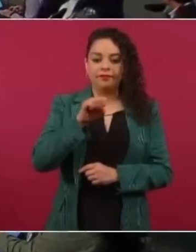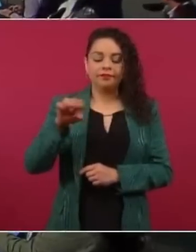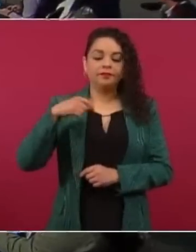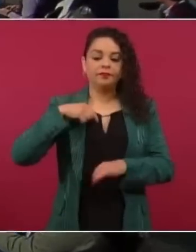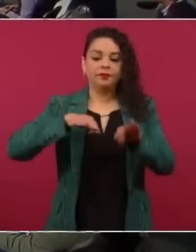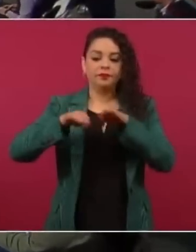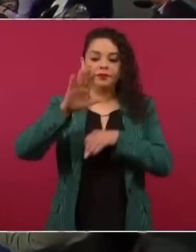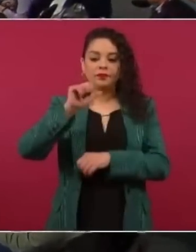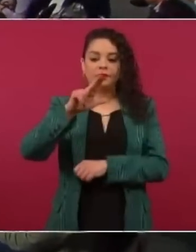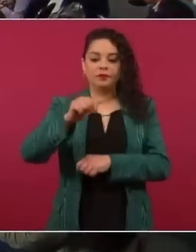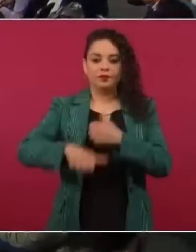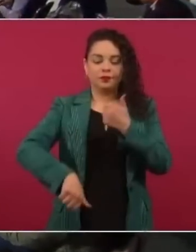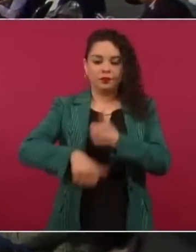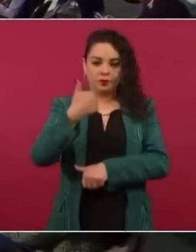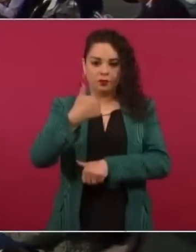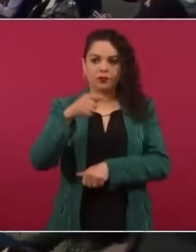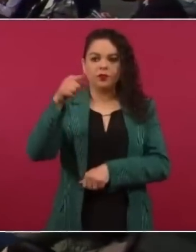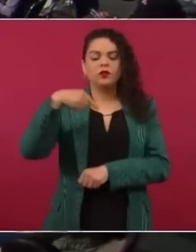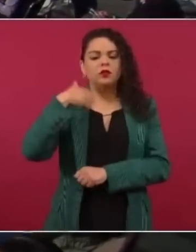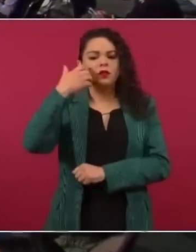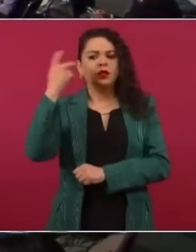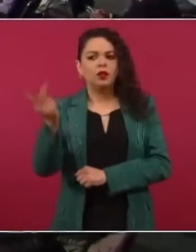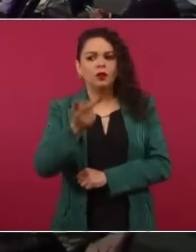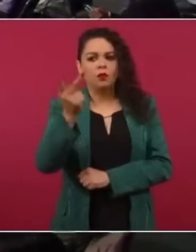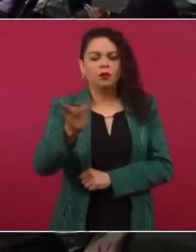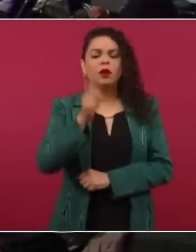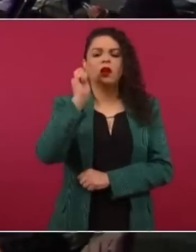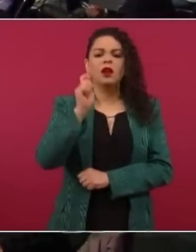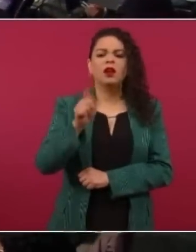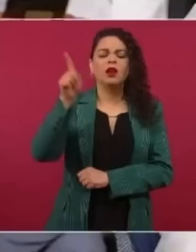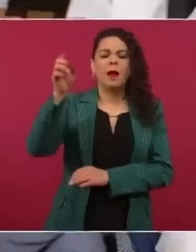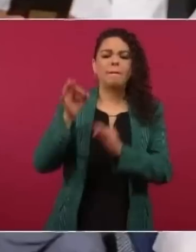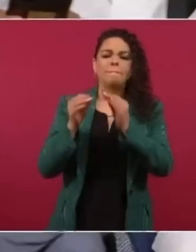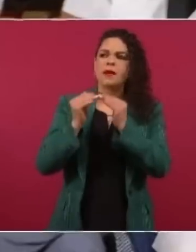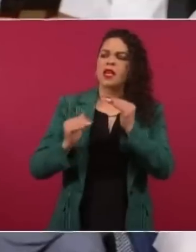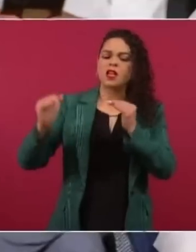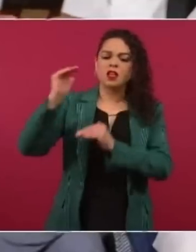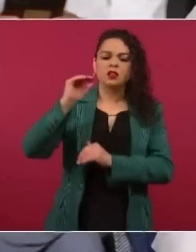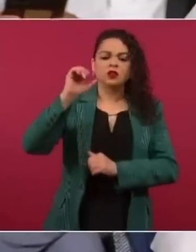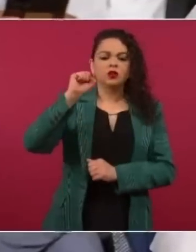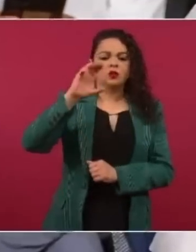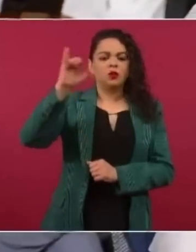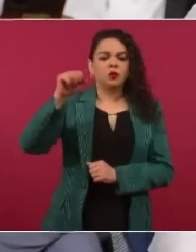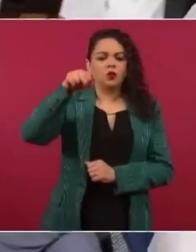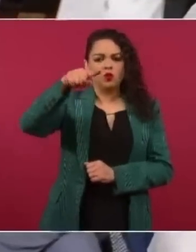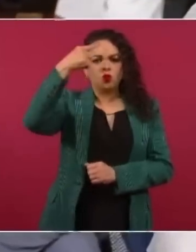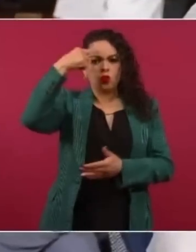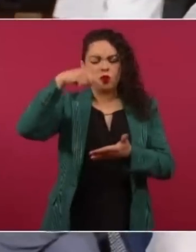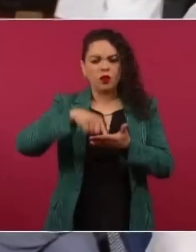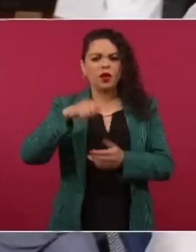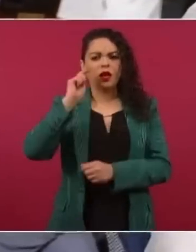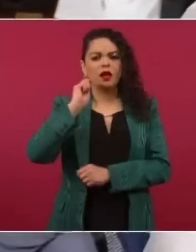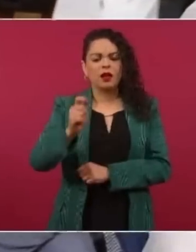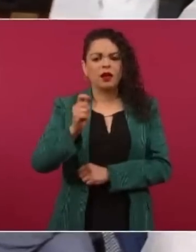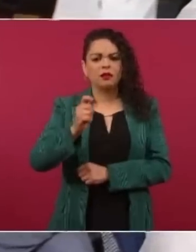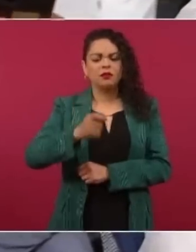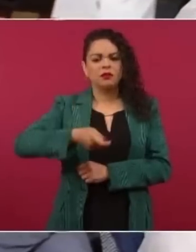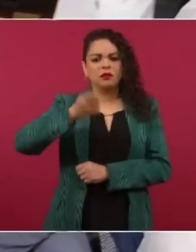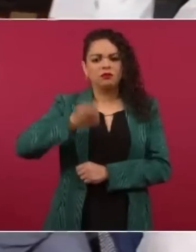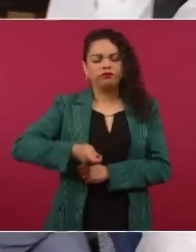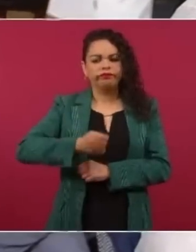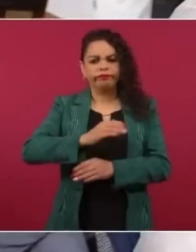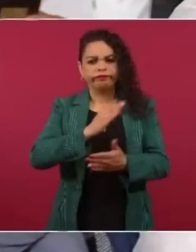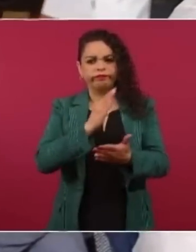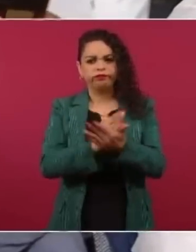¿por qué cree que un ministro de la Suprema Corte de Justicia de la Nación suspendió esta aplicación del Plan B electoral?